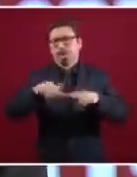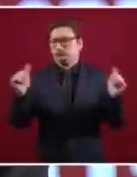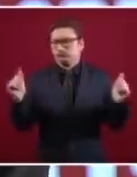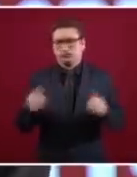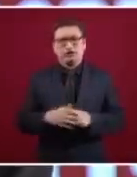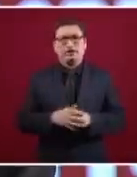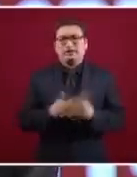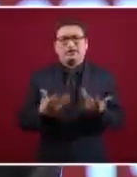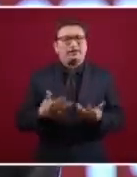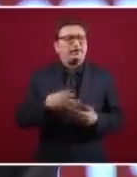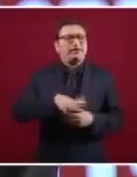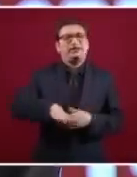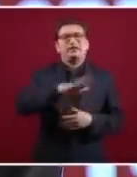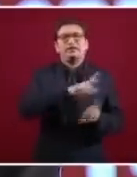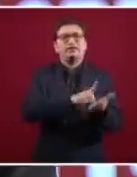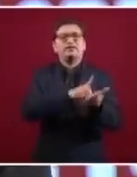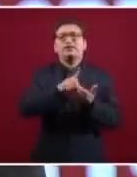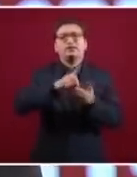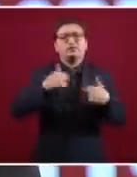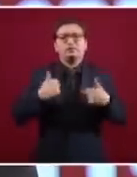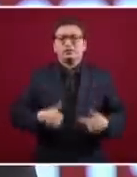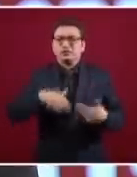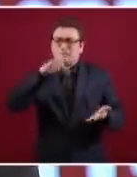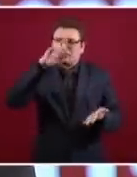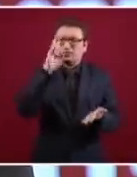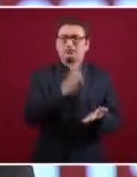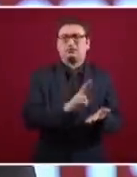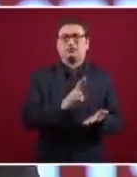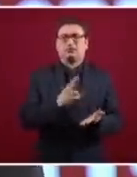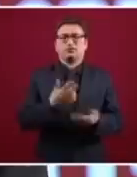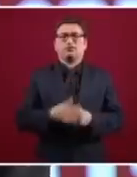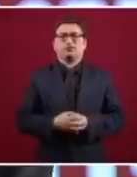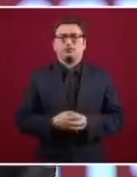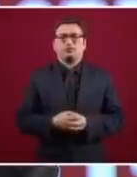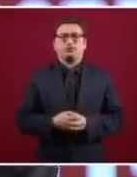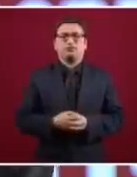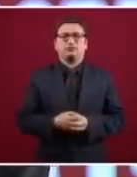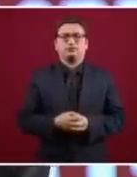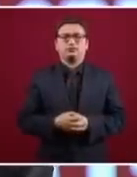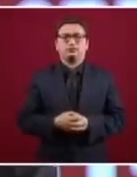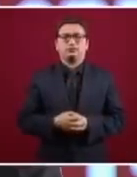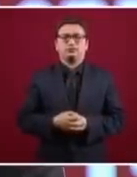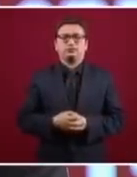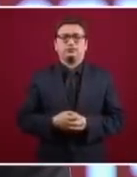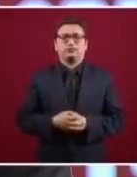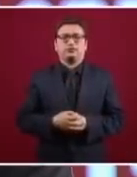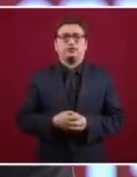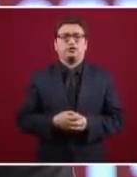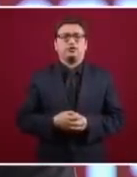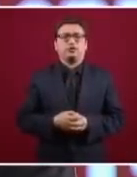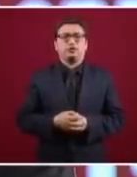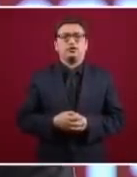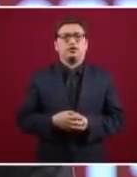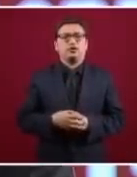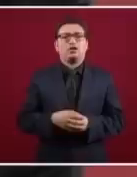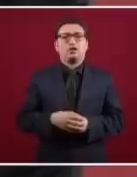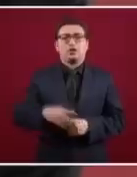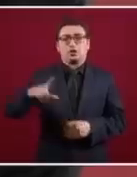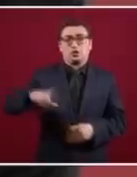no se violen derechos humanos que se use de manera regulada la